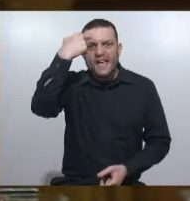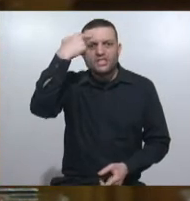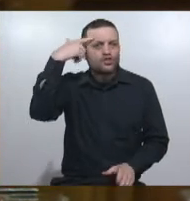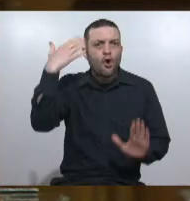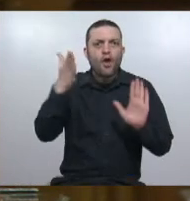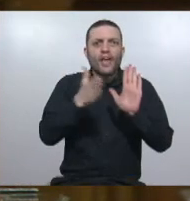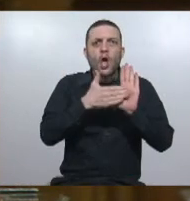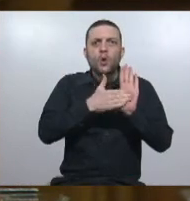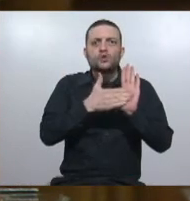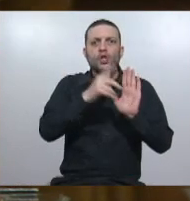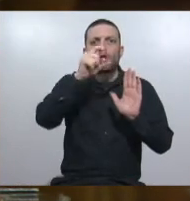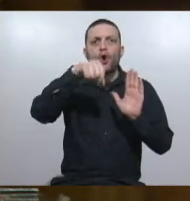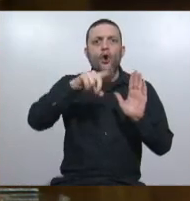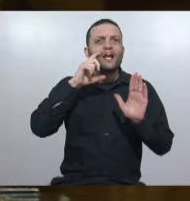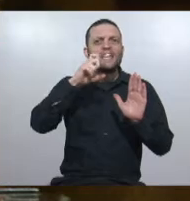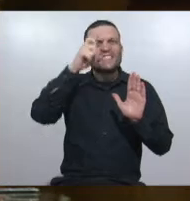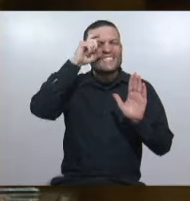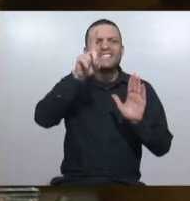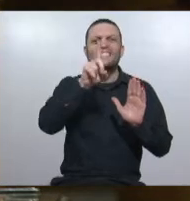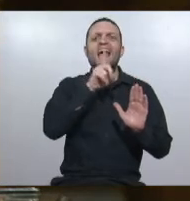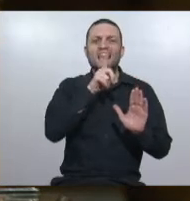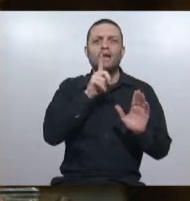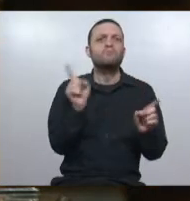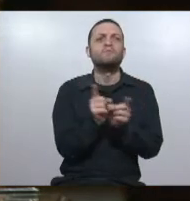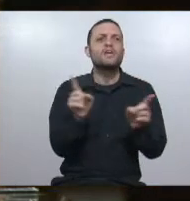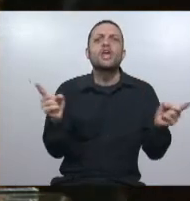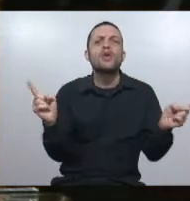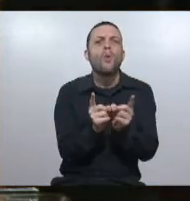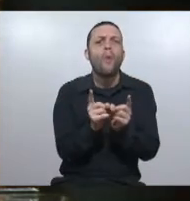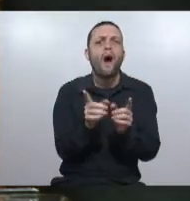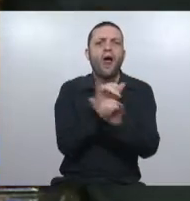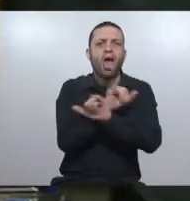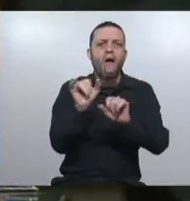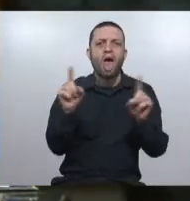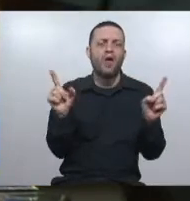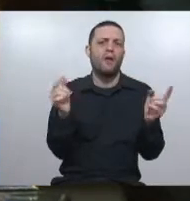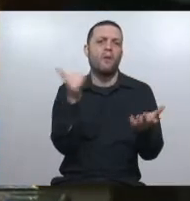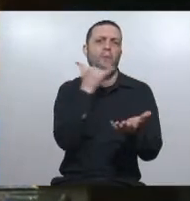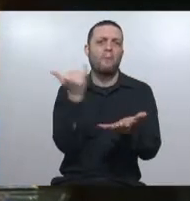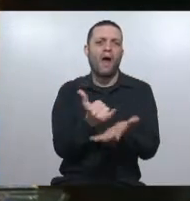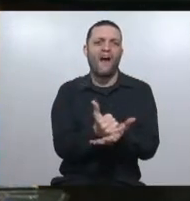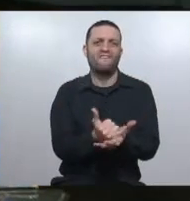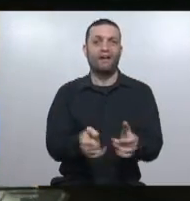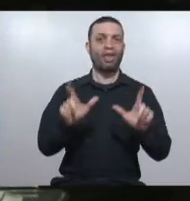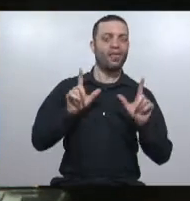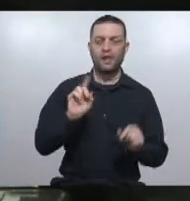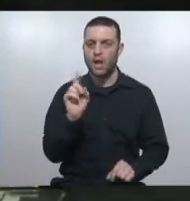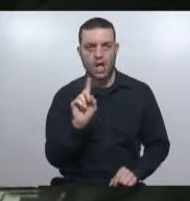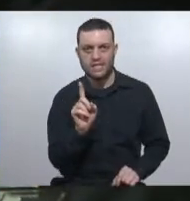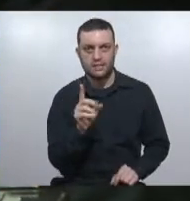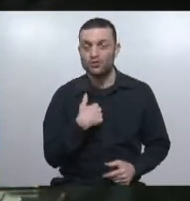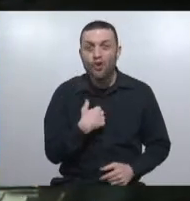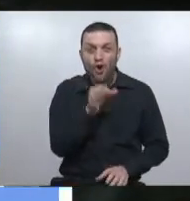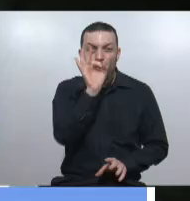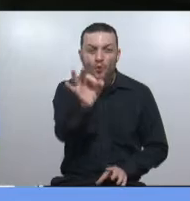conicet era un panfleto y en ningún momento de mi discurso yo manifesté eso y además sí recordar que si bien